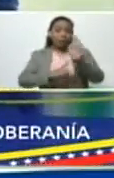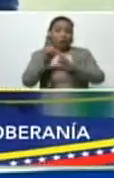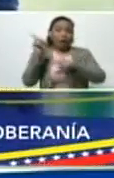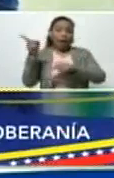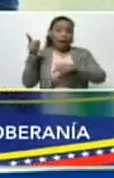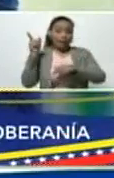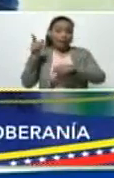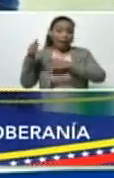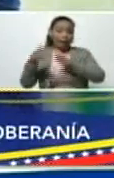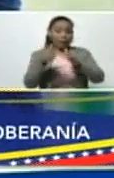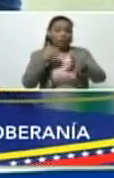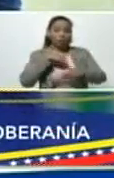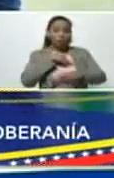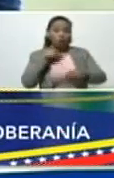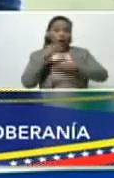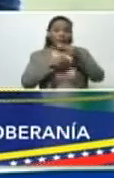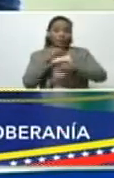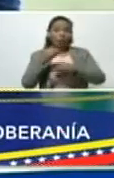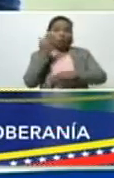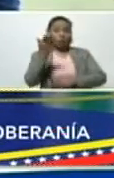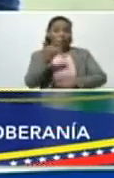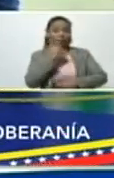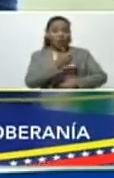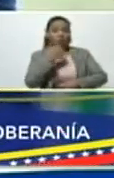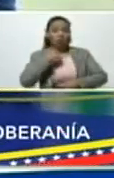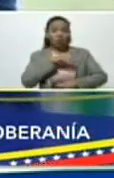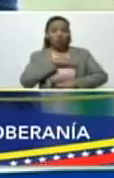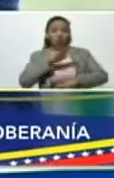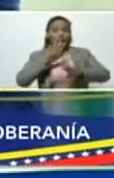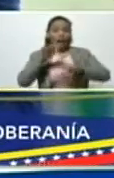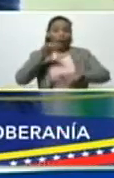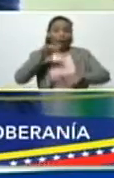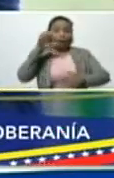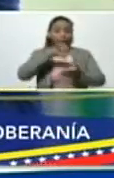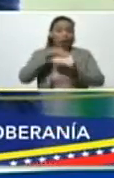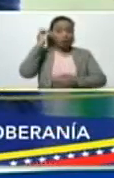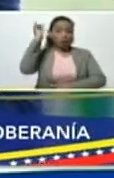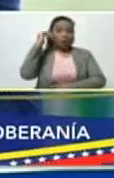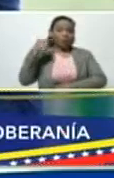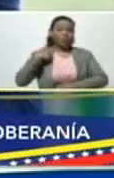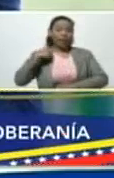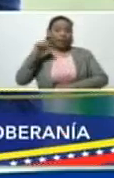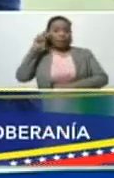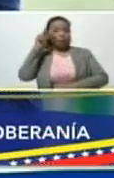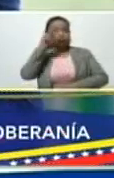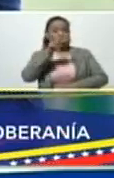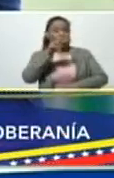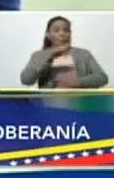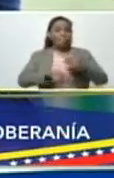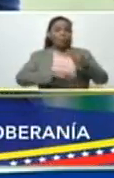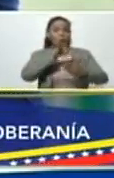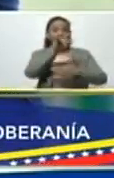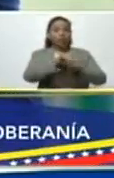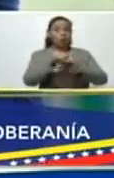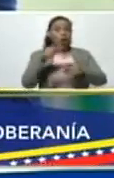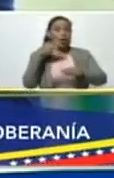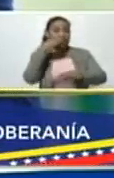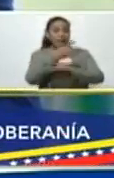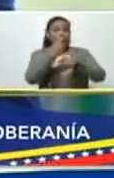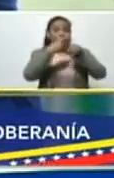nos hemos trazado, presidente. Como usted lo dijo, estamos en el estado Yaracuy, pero tenemos proyectado ir hacia otros